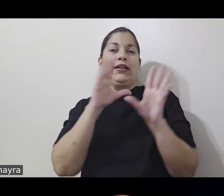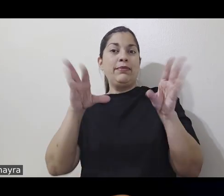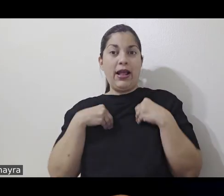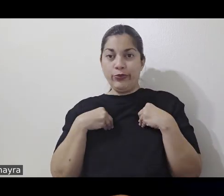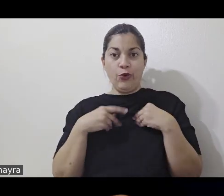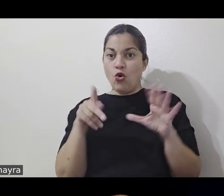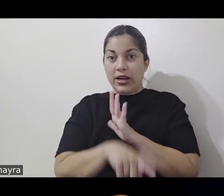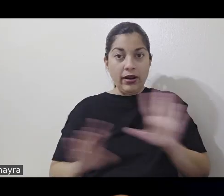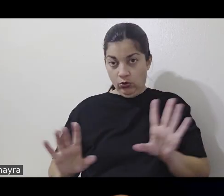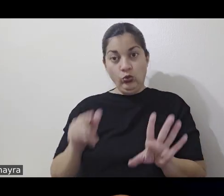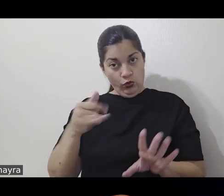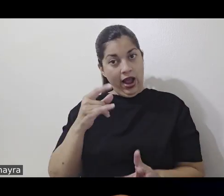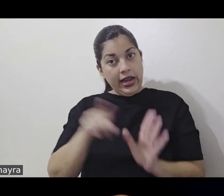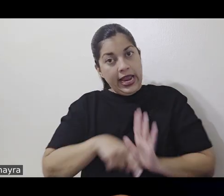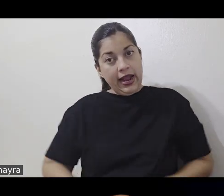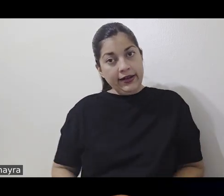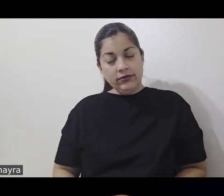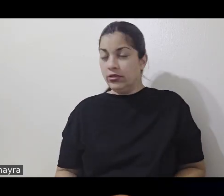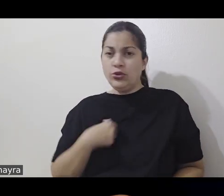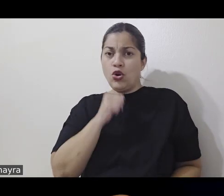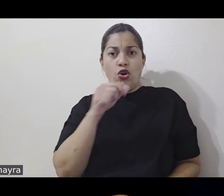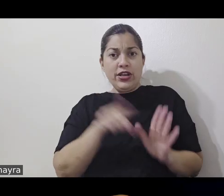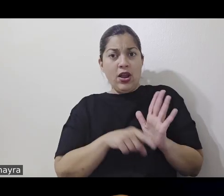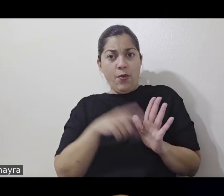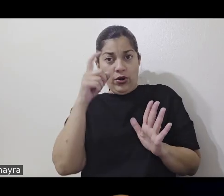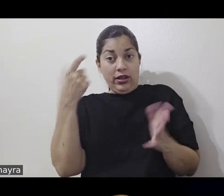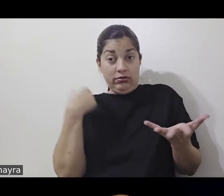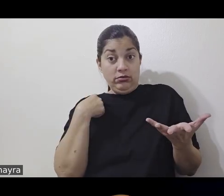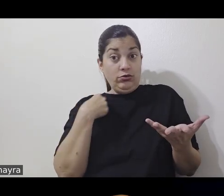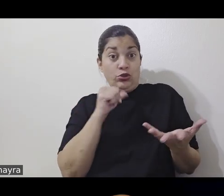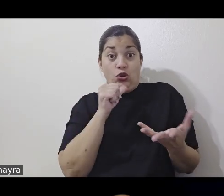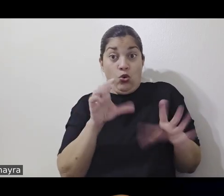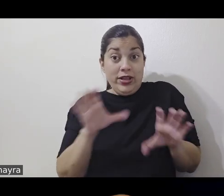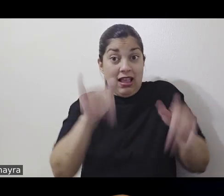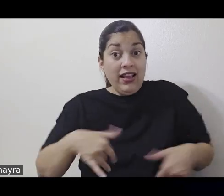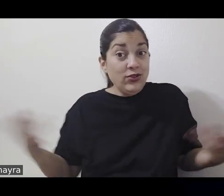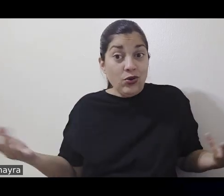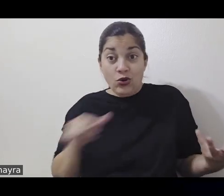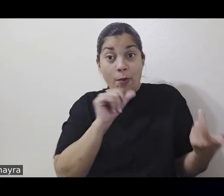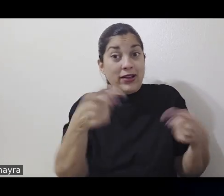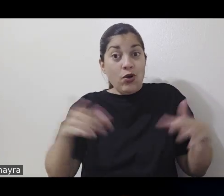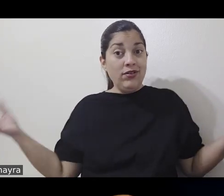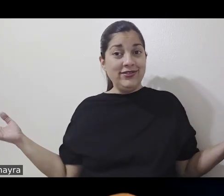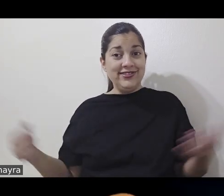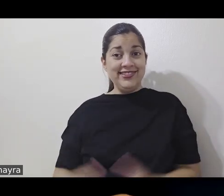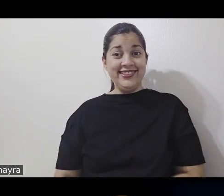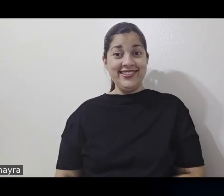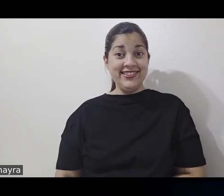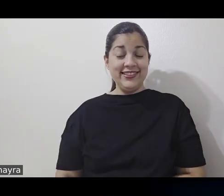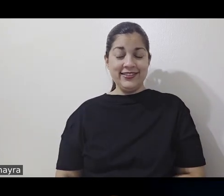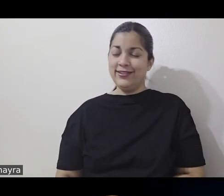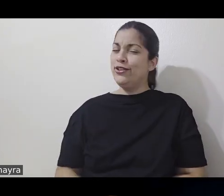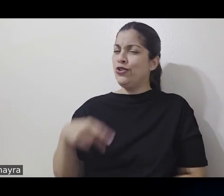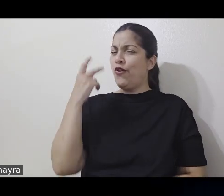crimen, claro que lo vas a negar. Y no lo niego porque es un crimen, lo niego porque eso no fue así, eso no pasó. Sí. Porque eso no pasó. Mira, vi